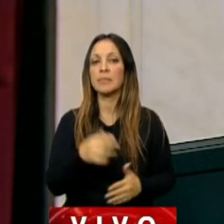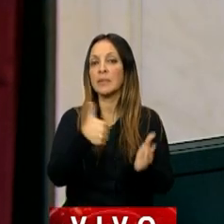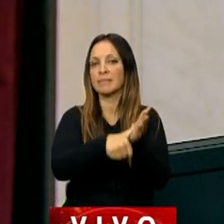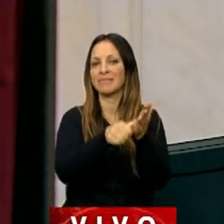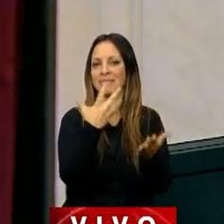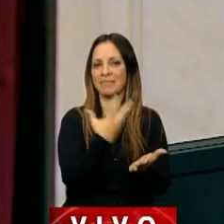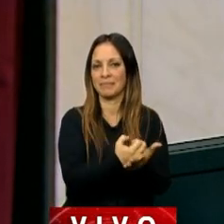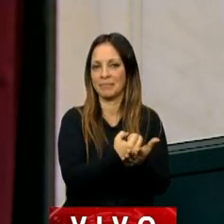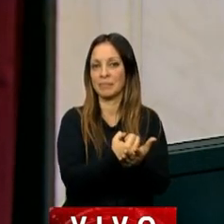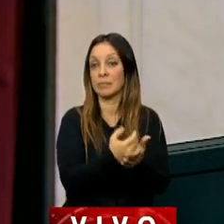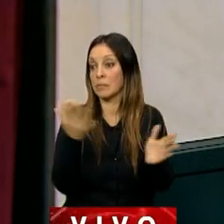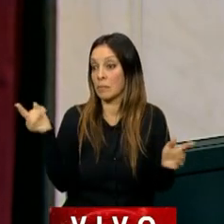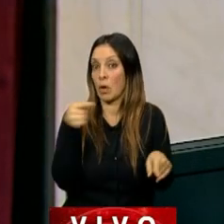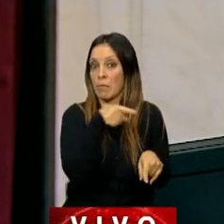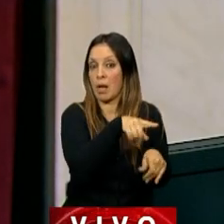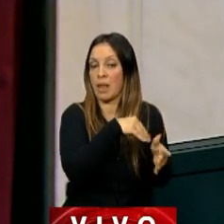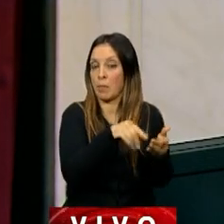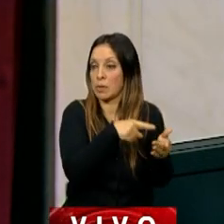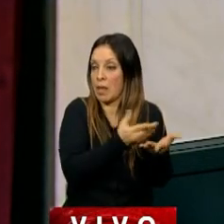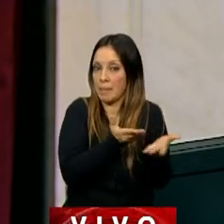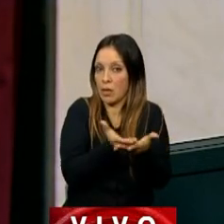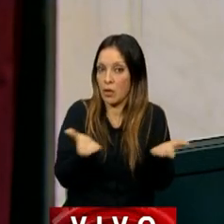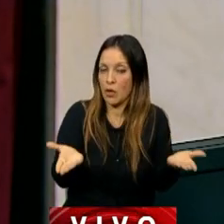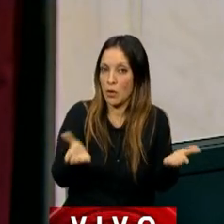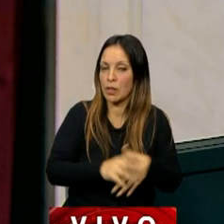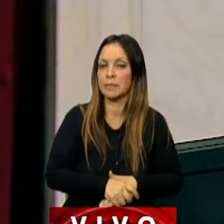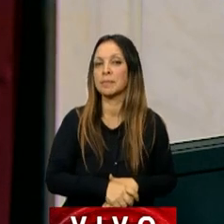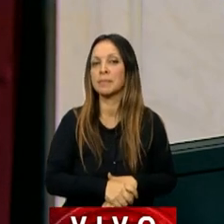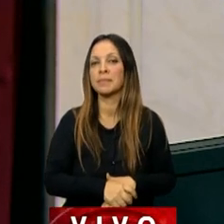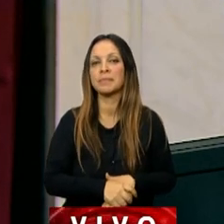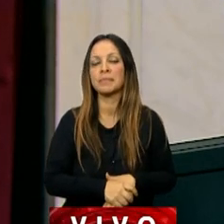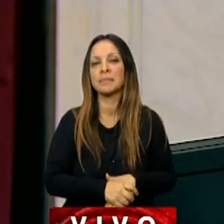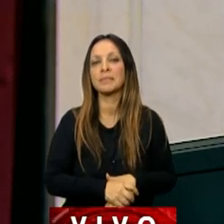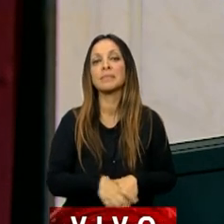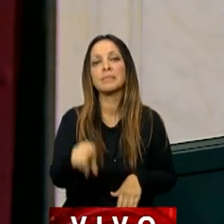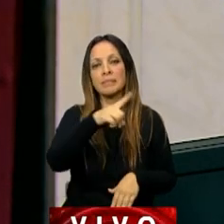Identifíquense, lo pidió nominal la diputada Siley.